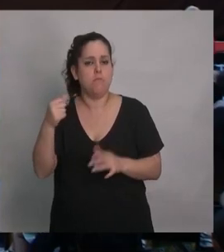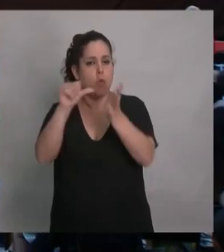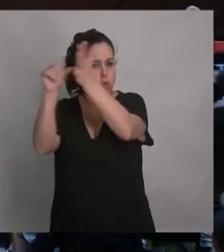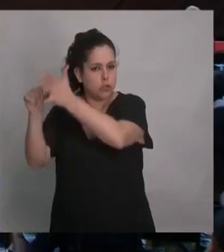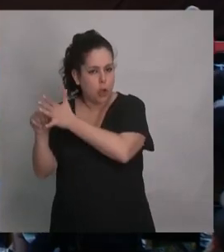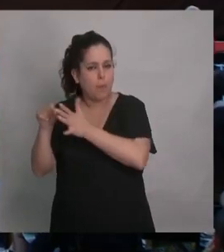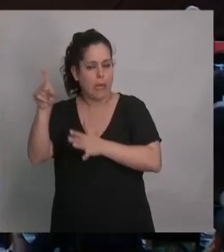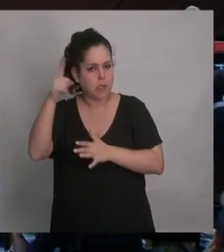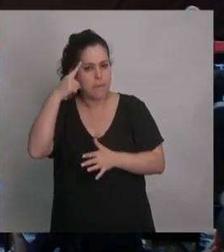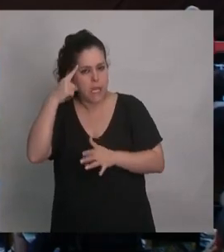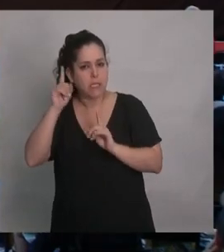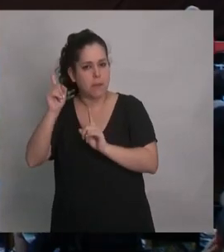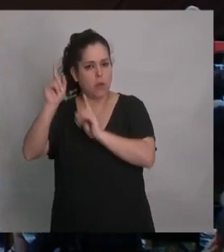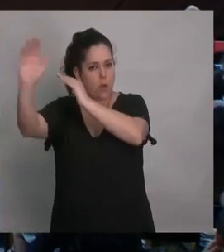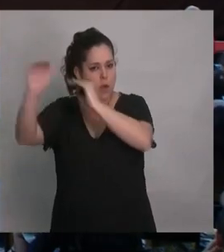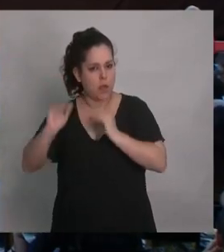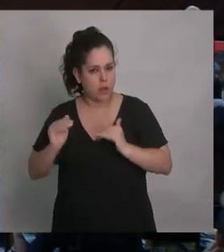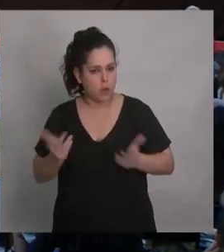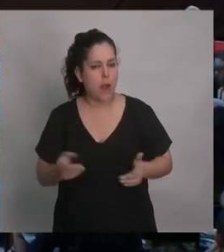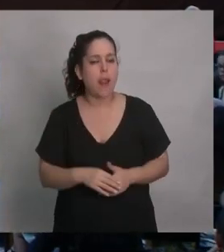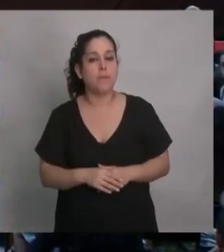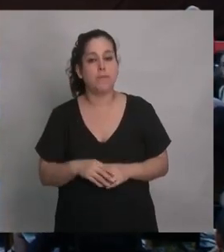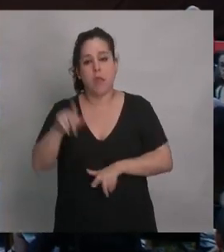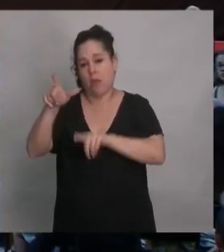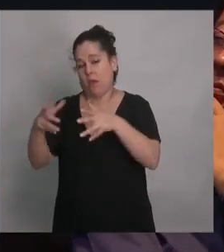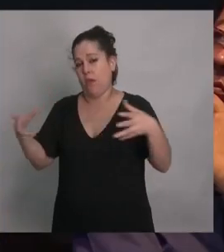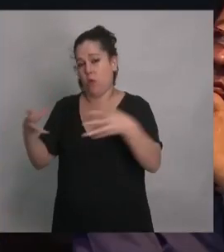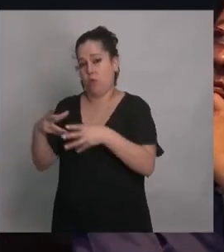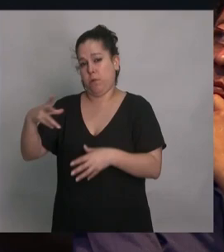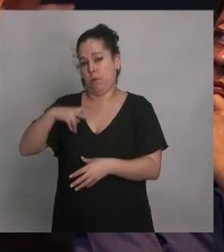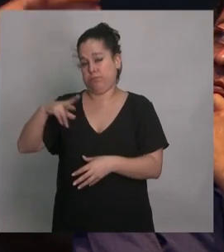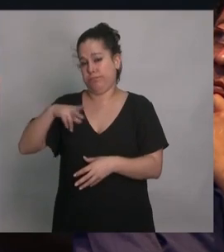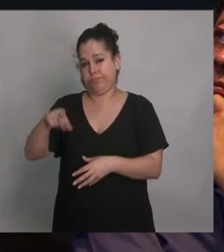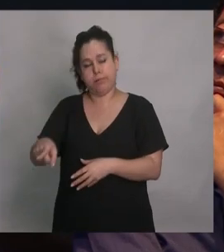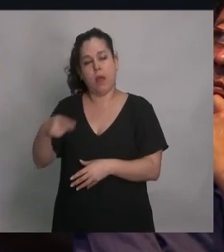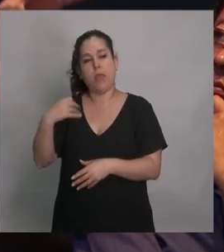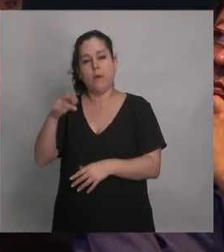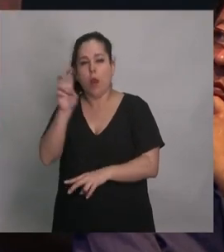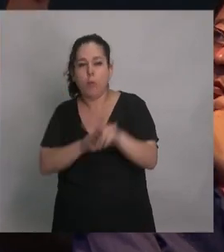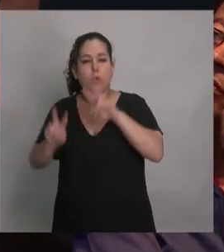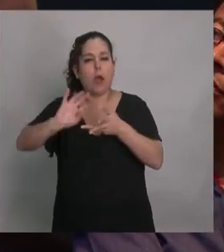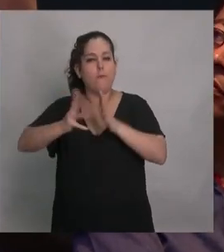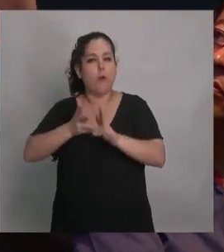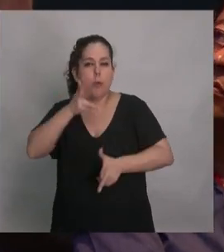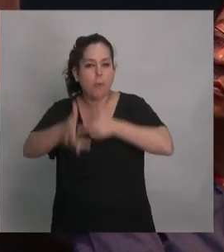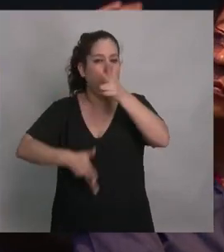las élites tuvieron que encontrar un discurso que naturalizara esa exclusión social,